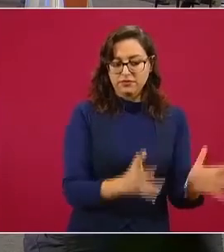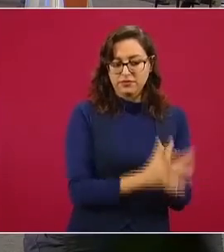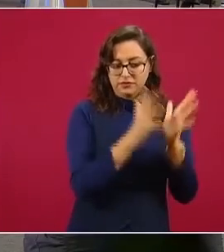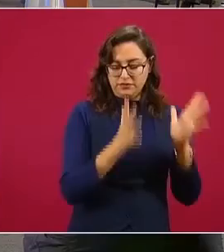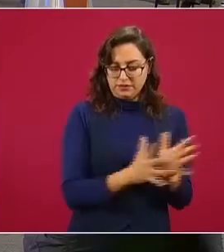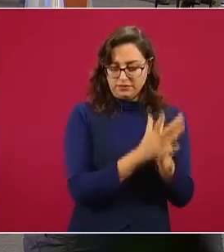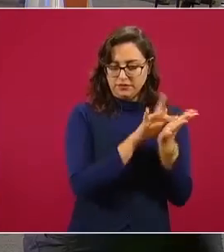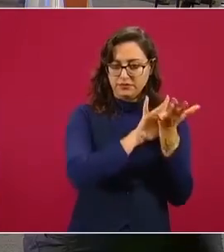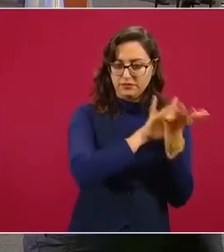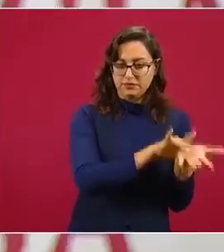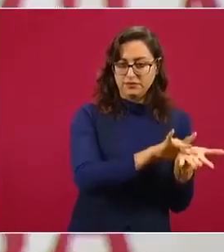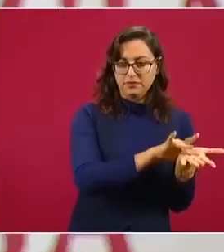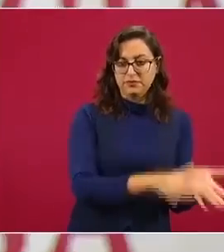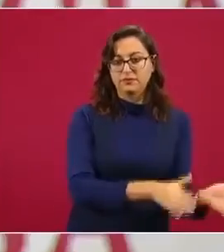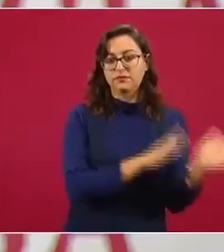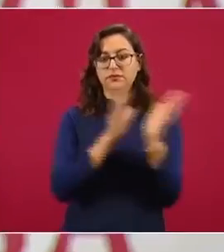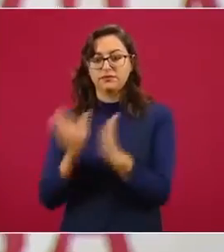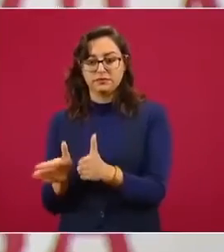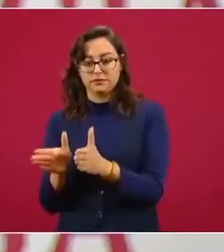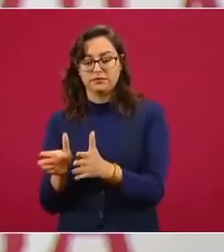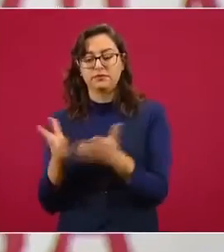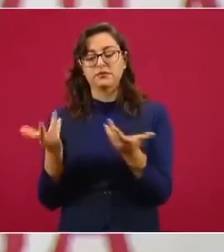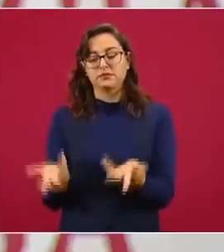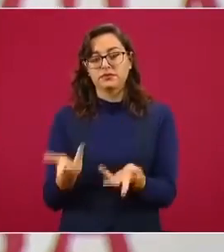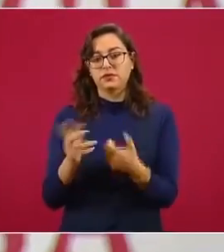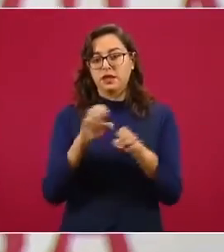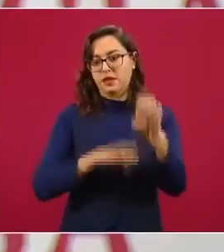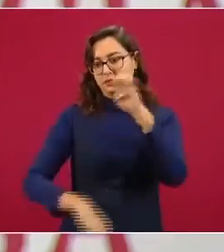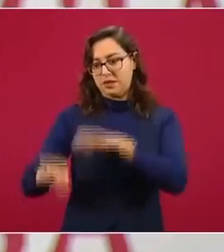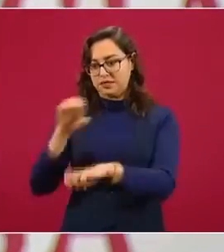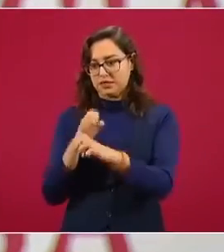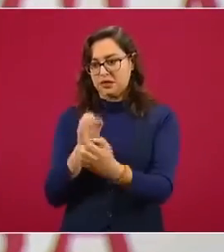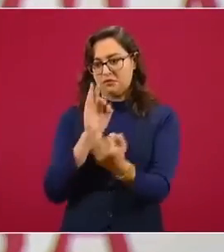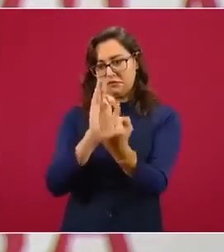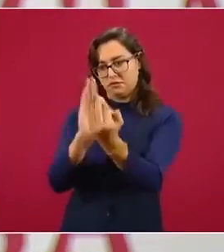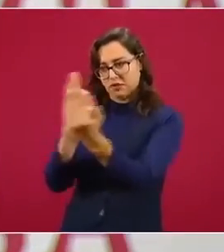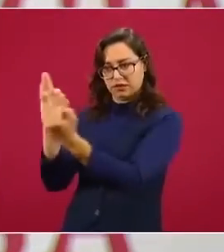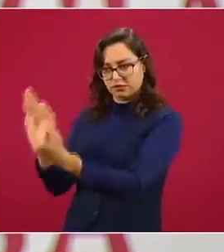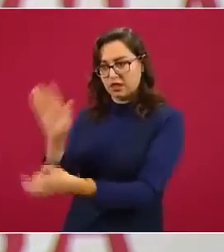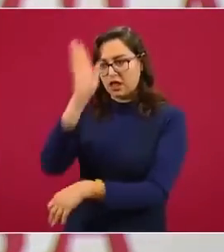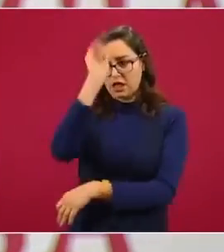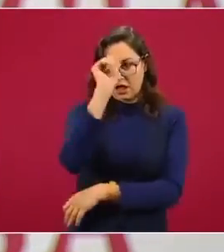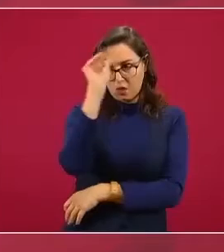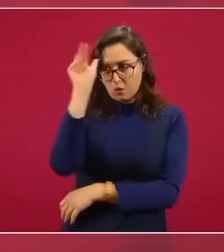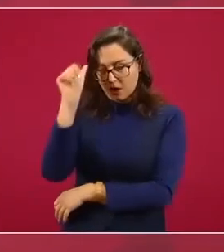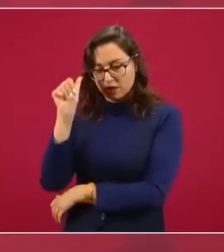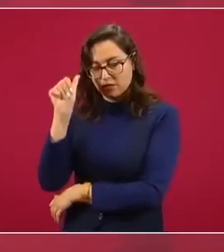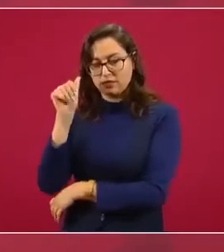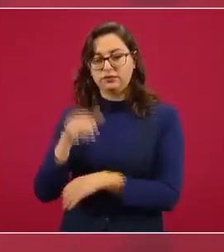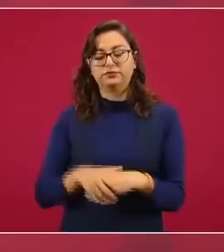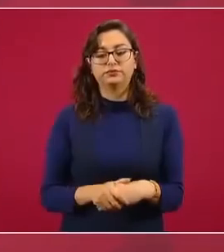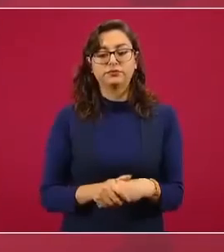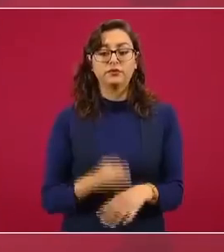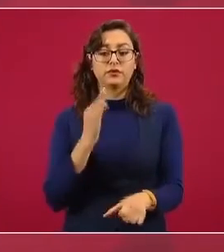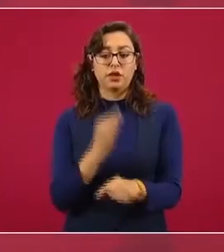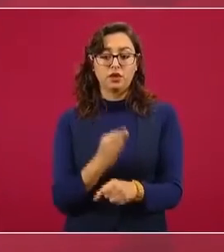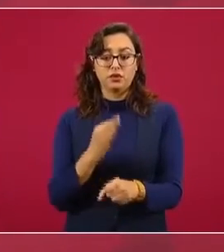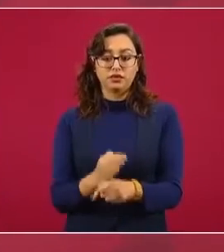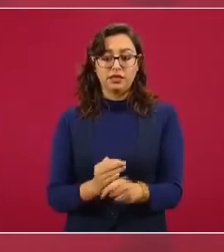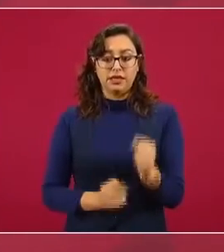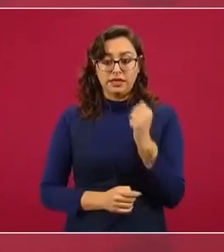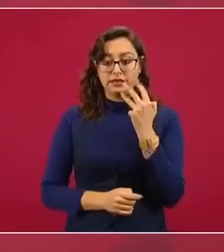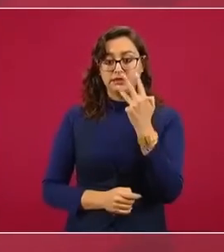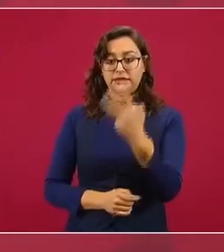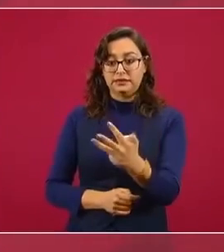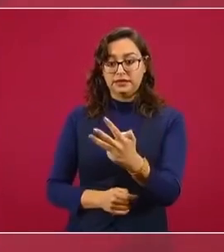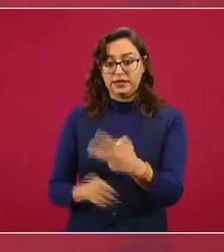promotores principales, y los acuerdos con diferentes empresas que están avanzando en materia de vacunas. Hay 3 convenios